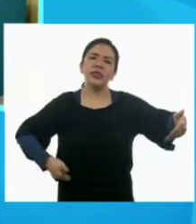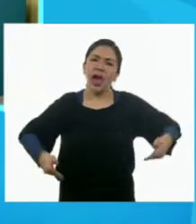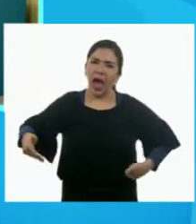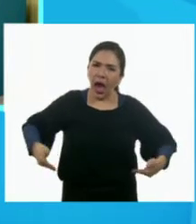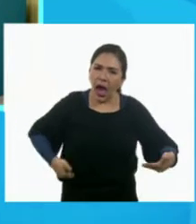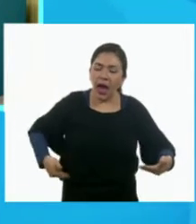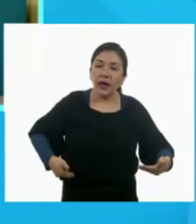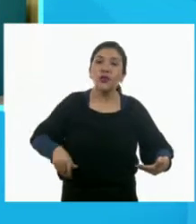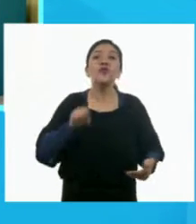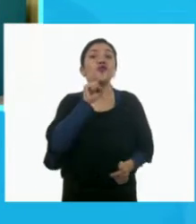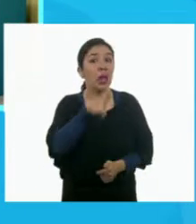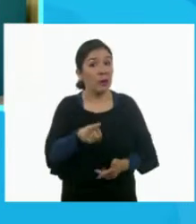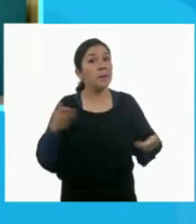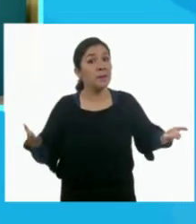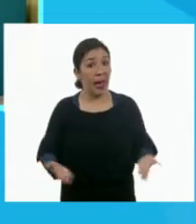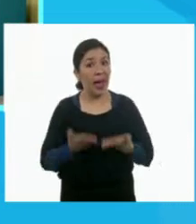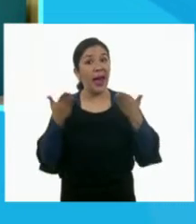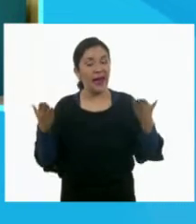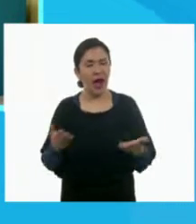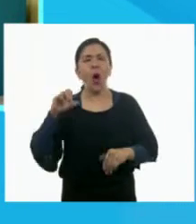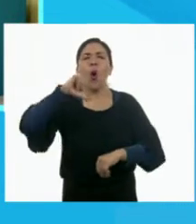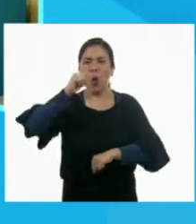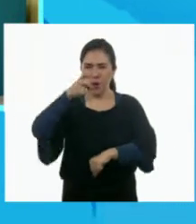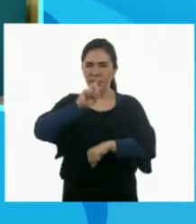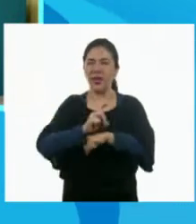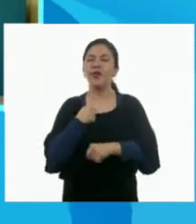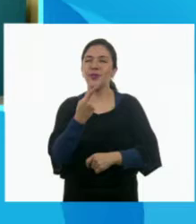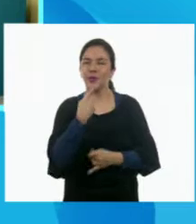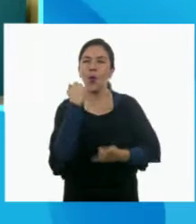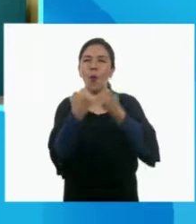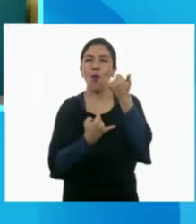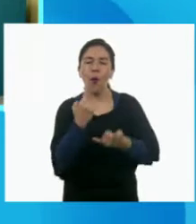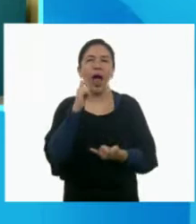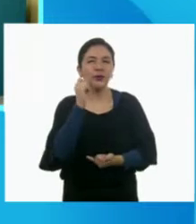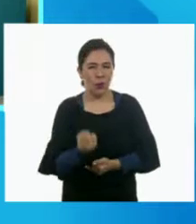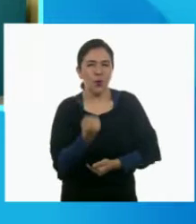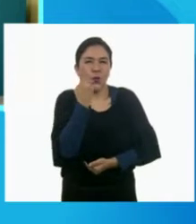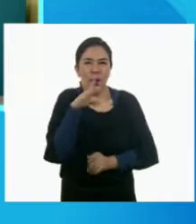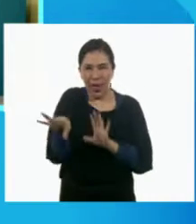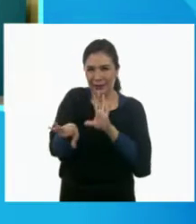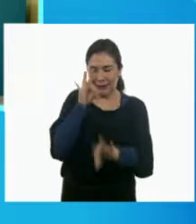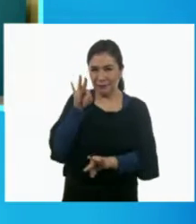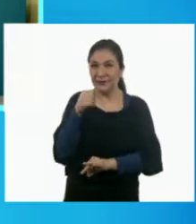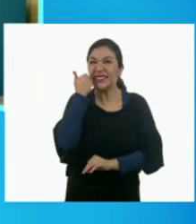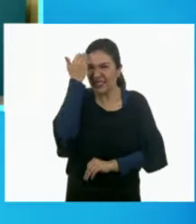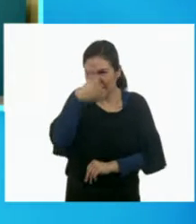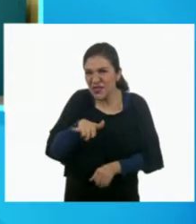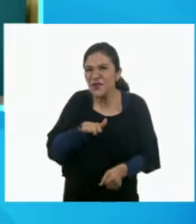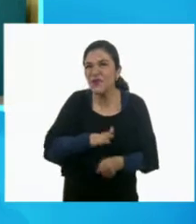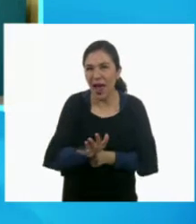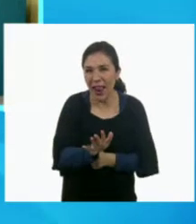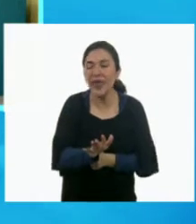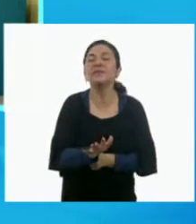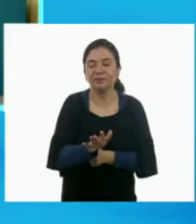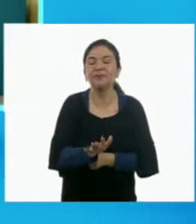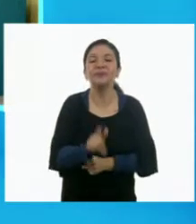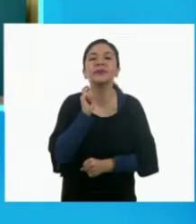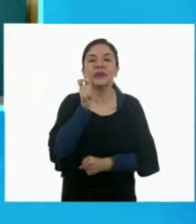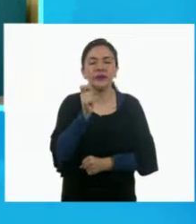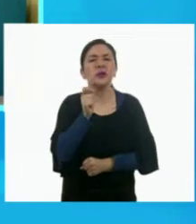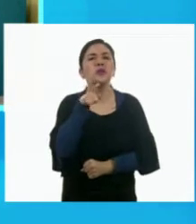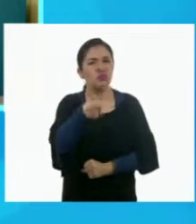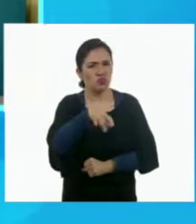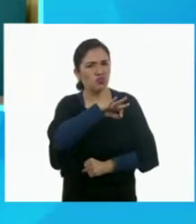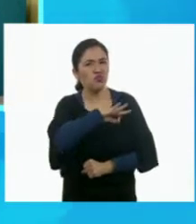teatro y también de danza. Y el día de hoy vamos a jugar con una de ellas. ¿Quieres saber cuál? Es una que se